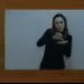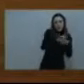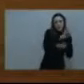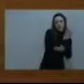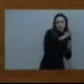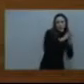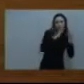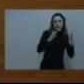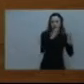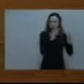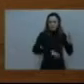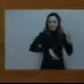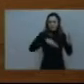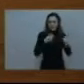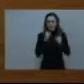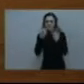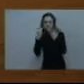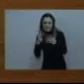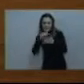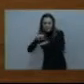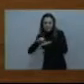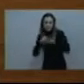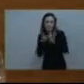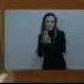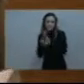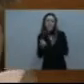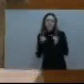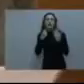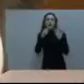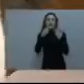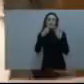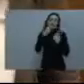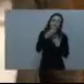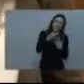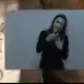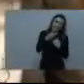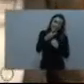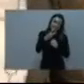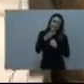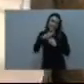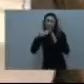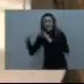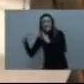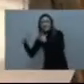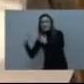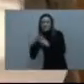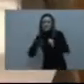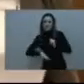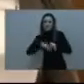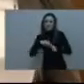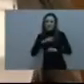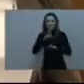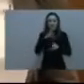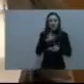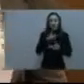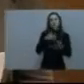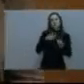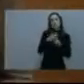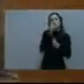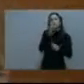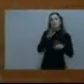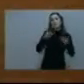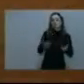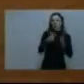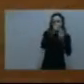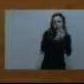7 centros de nivel 3-6 años. Y ahora llegamos al mejor de los casos. El mejor de los casos es el programa afectivo